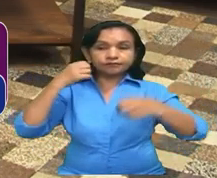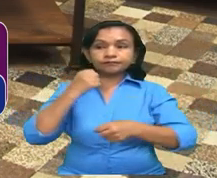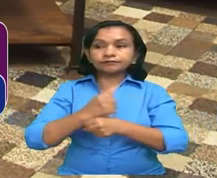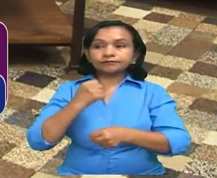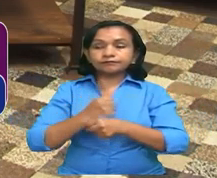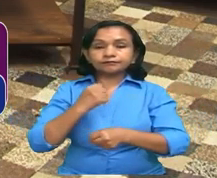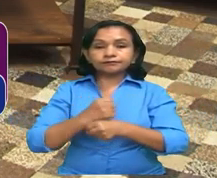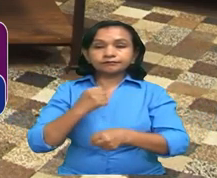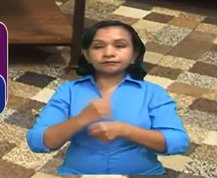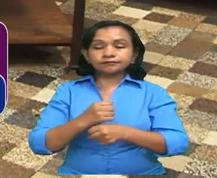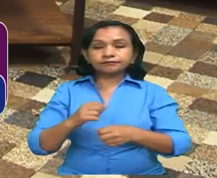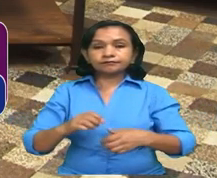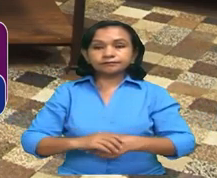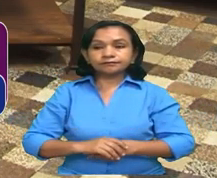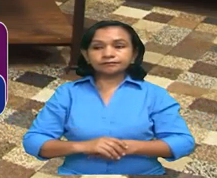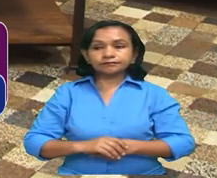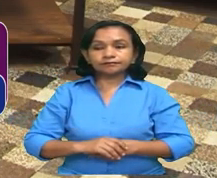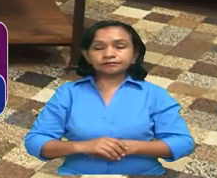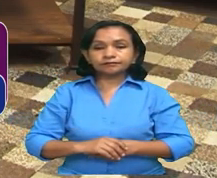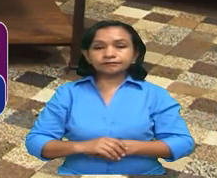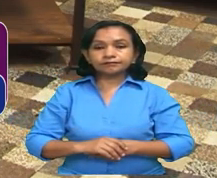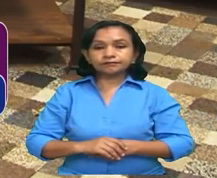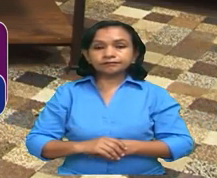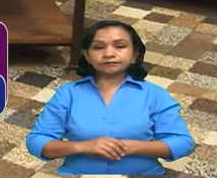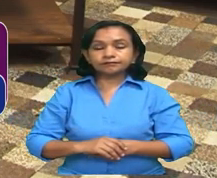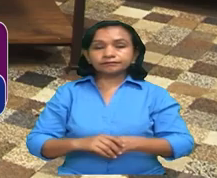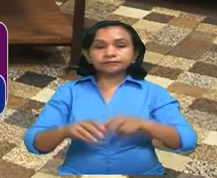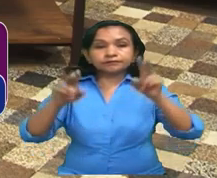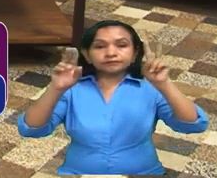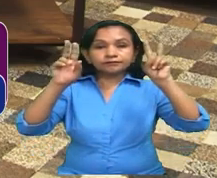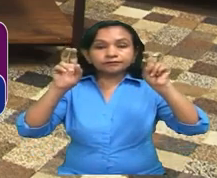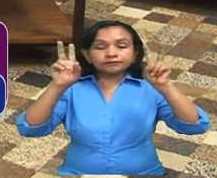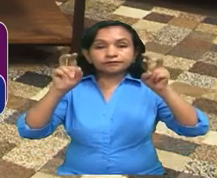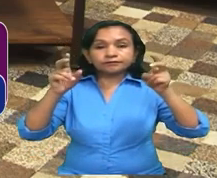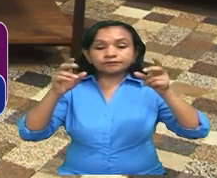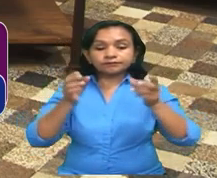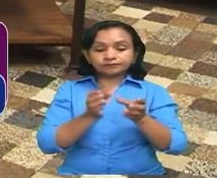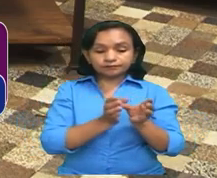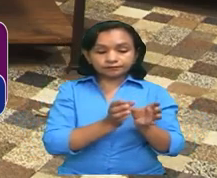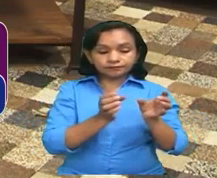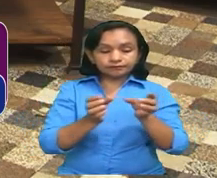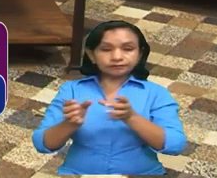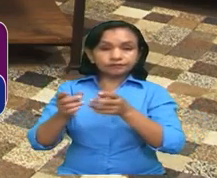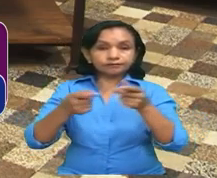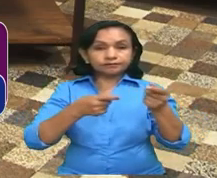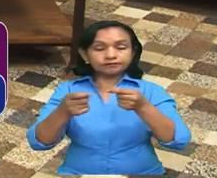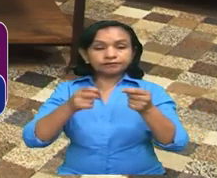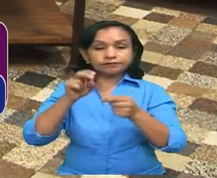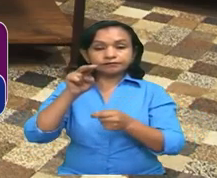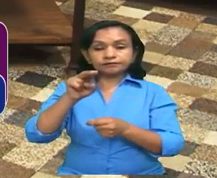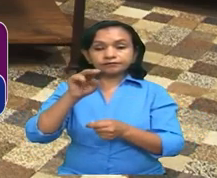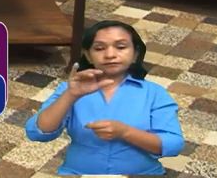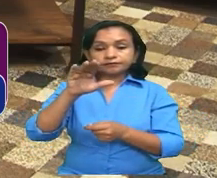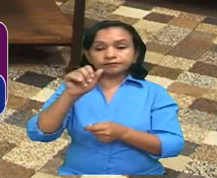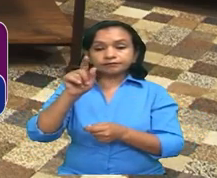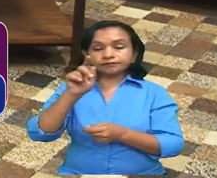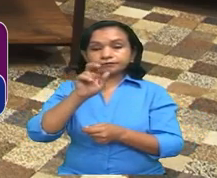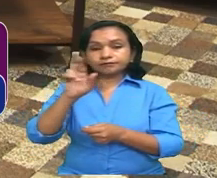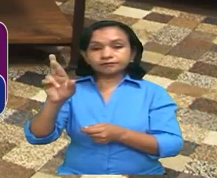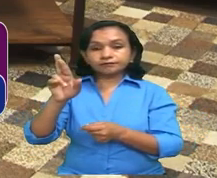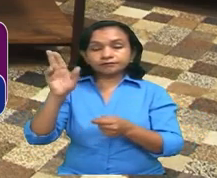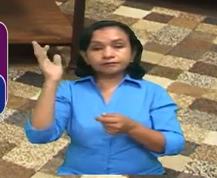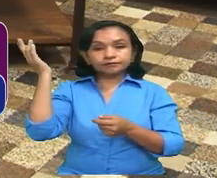pues apoyando para ver cómo se incluye pues el tema turístico unas rutas turísticas en lo que es la parte de las artesanías, en este